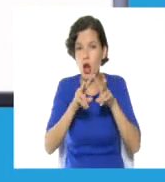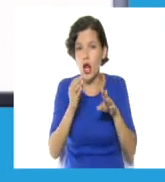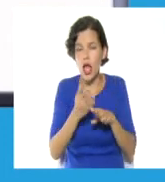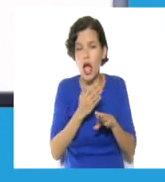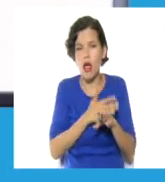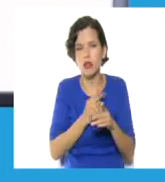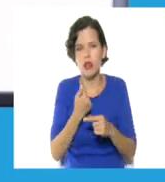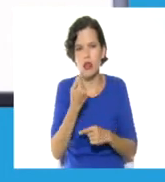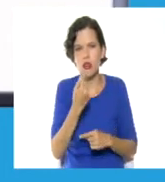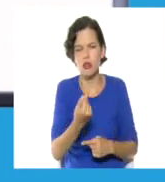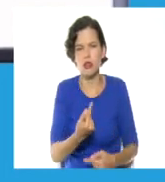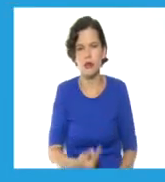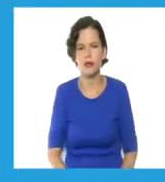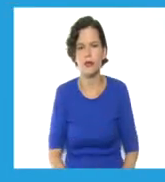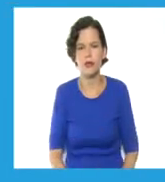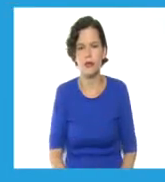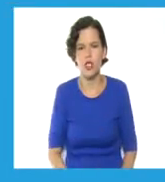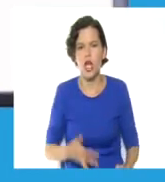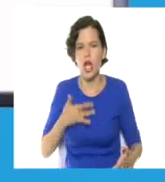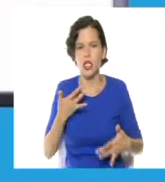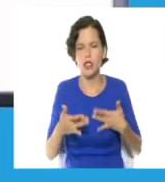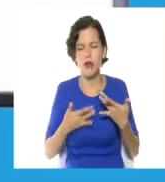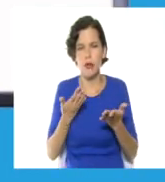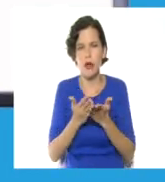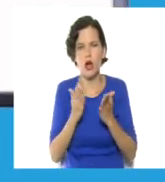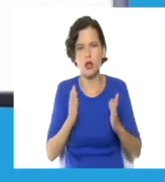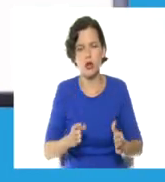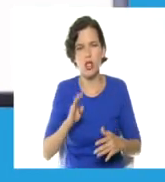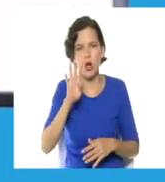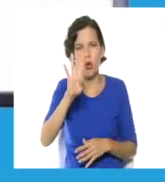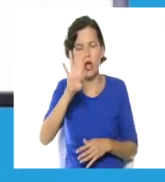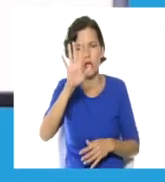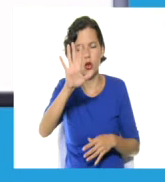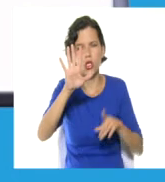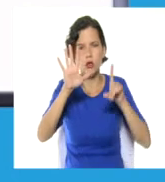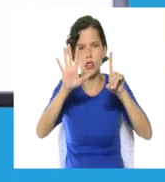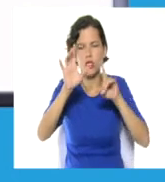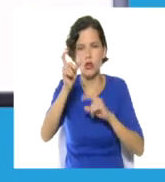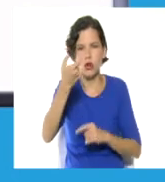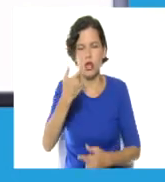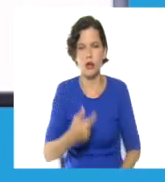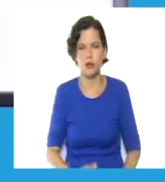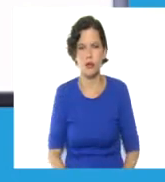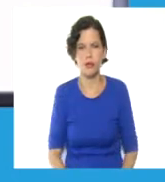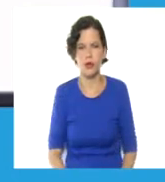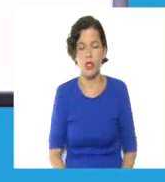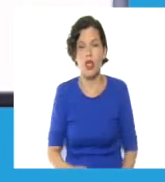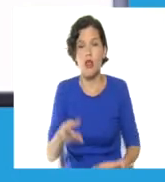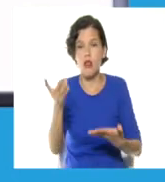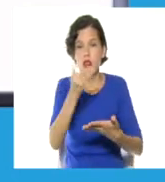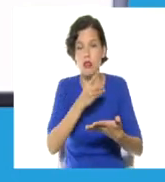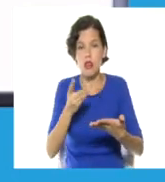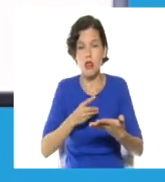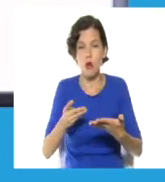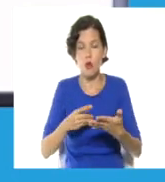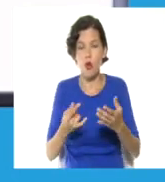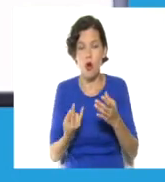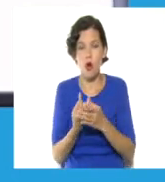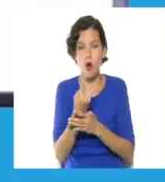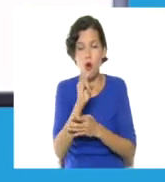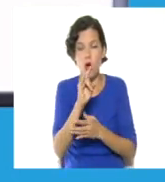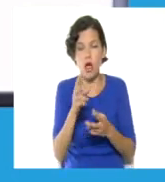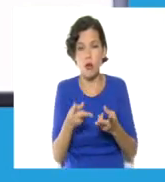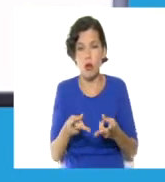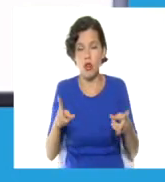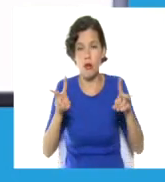antes mencionados. Actividades para los estudiantes de cuarto, quinto y sexto grado. Dibuja un árbol de valores